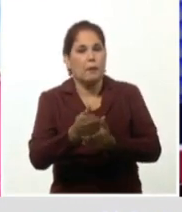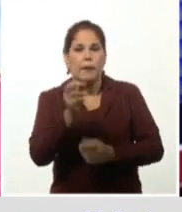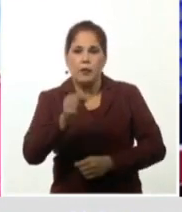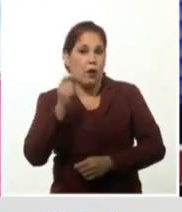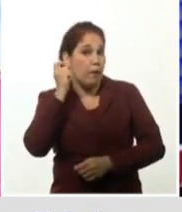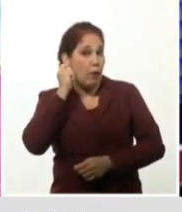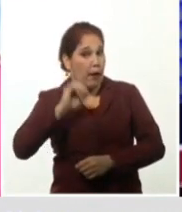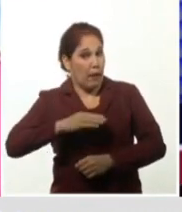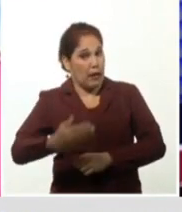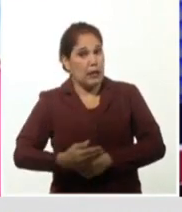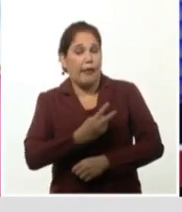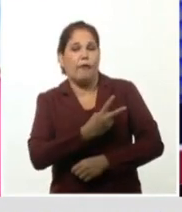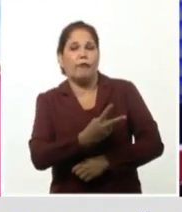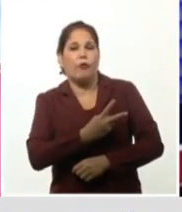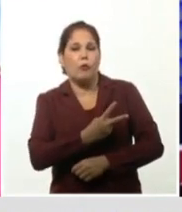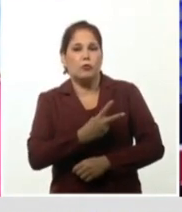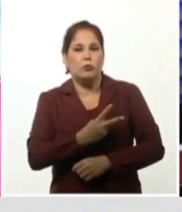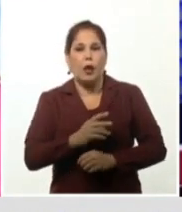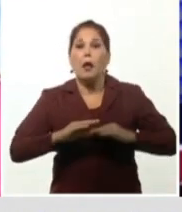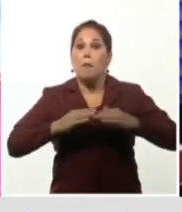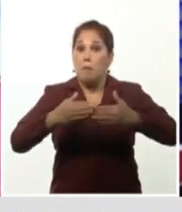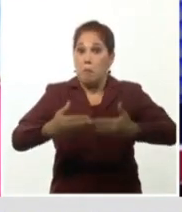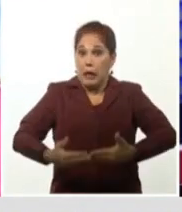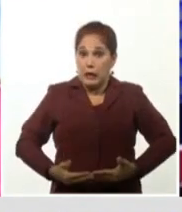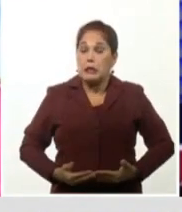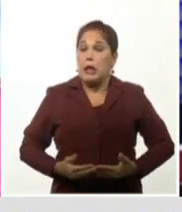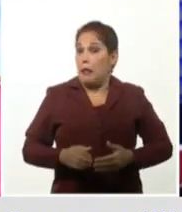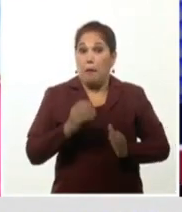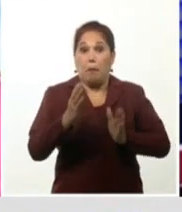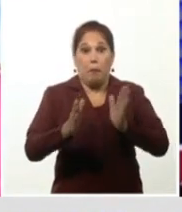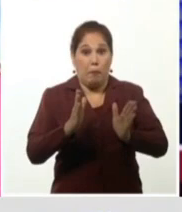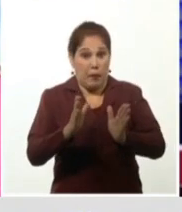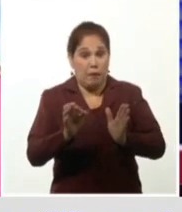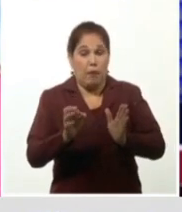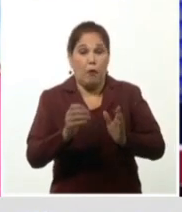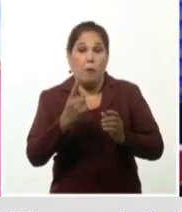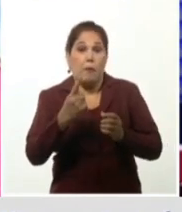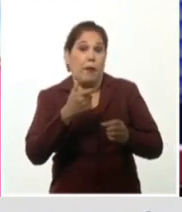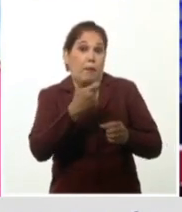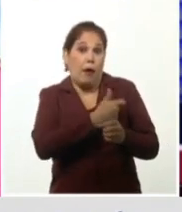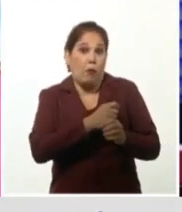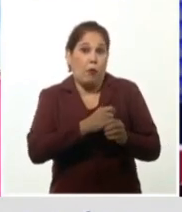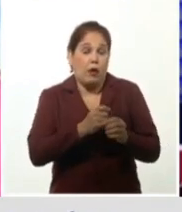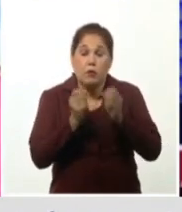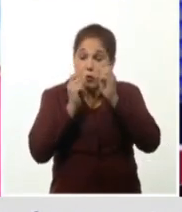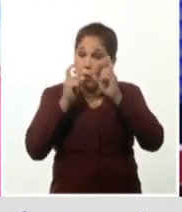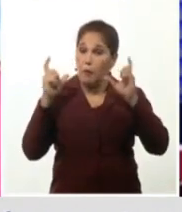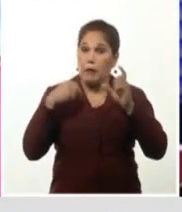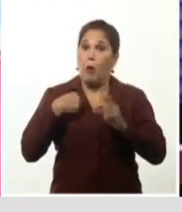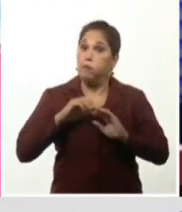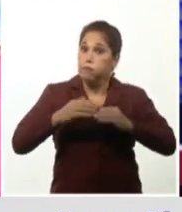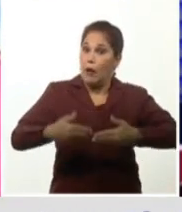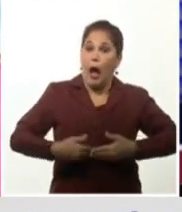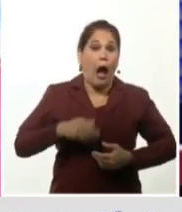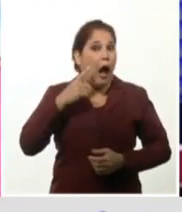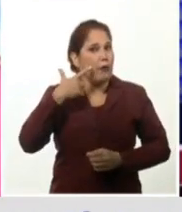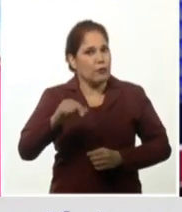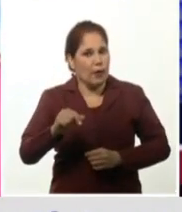voluntarias que han salido embarazadas estando en el proceso de vacunación, y eso es como parte de nuestra responsabilidad como